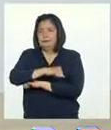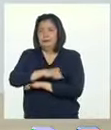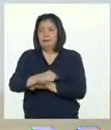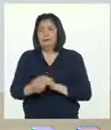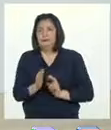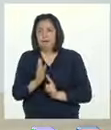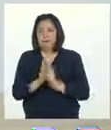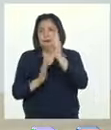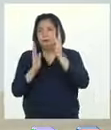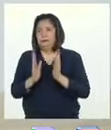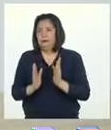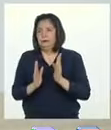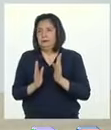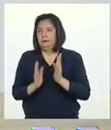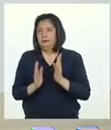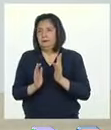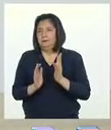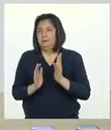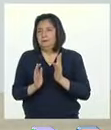¡Astronauta!